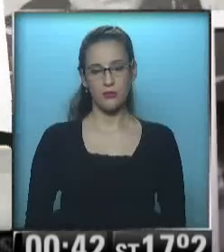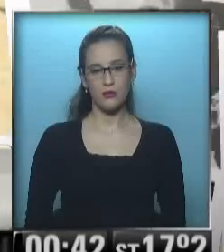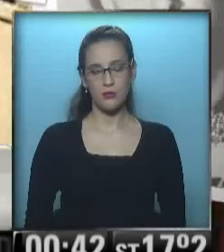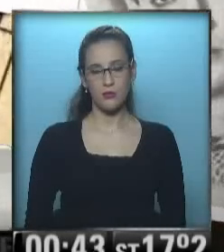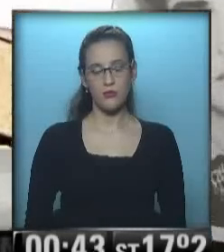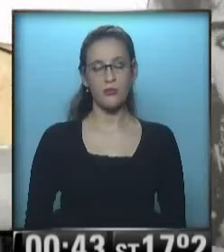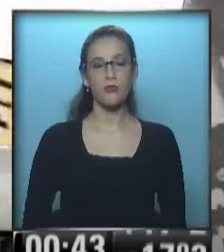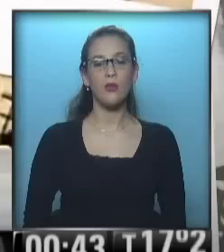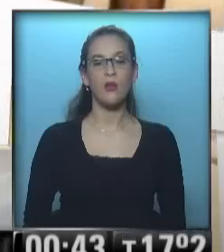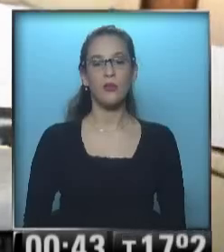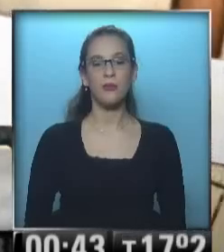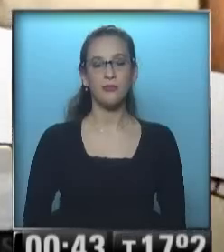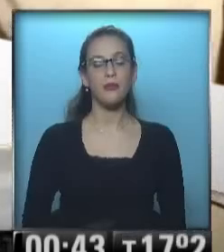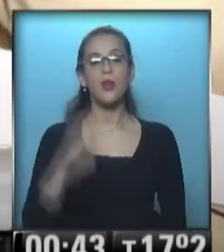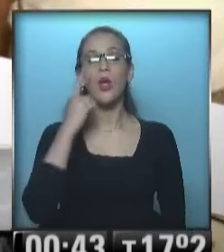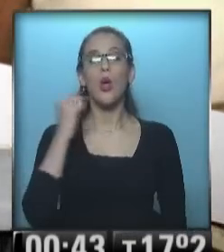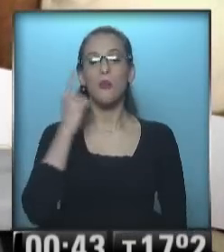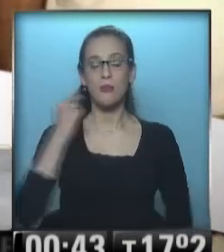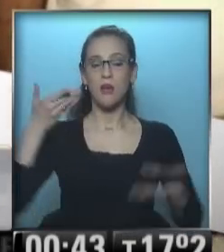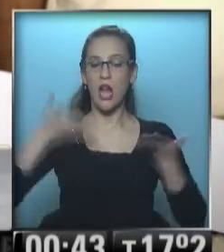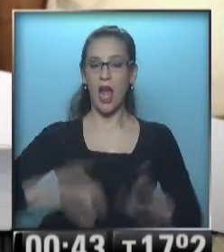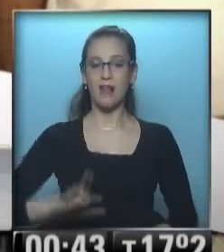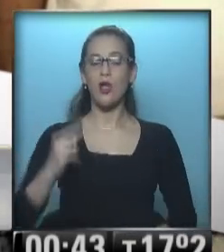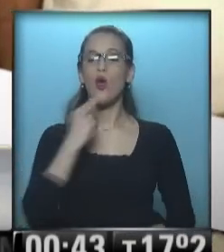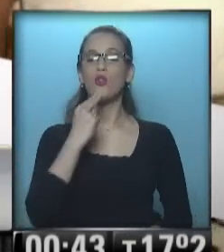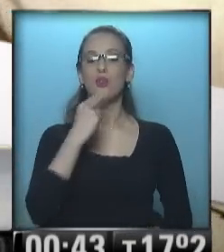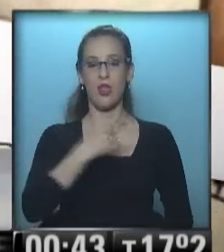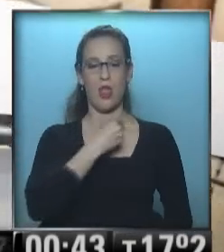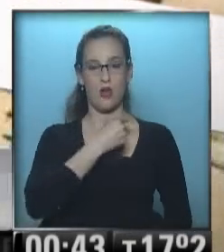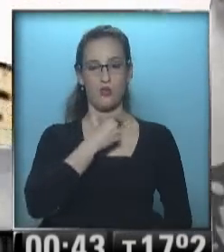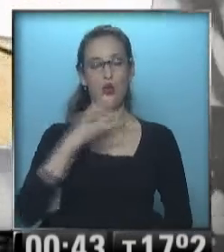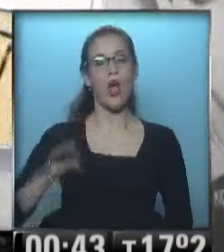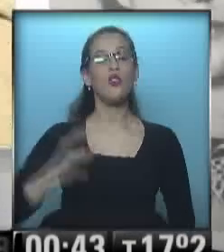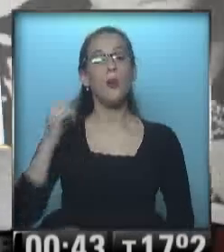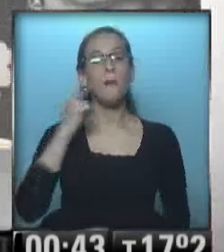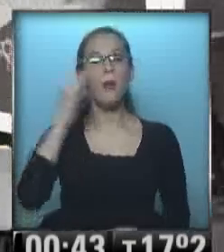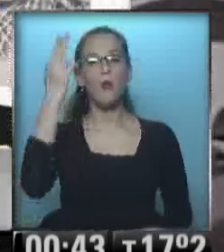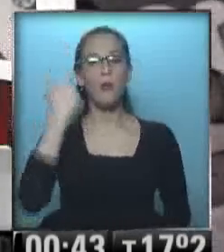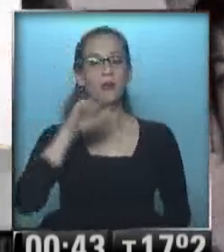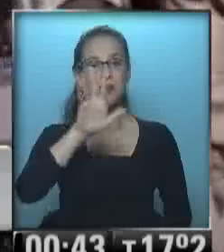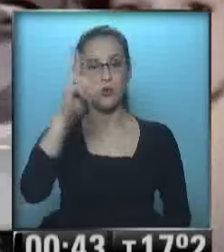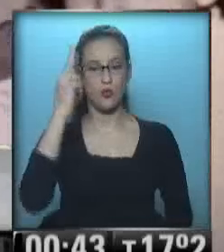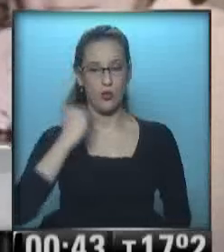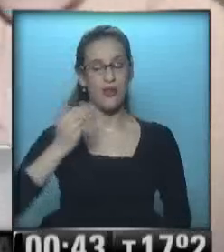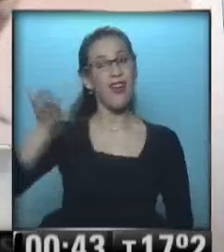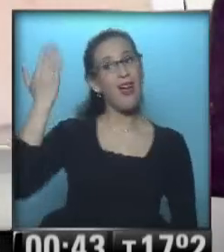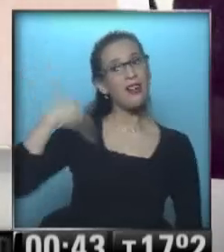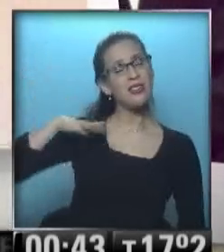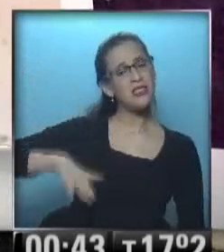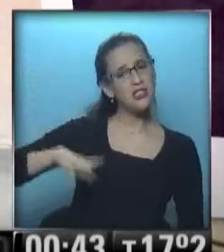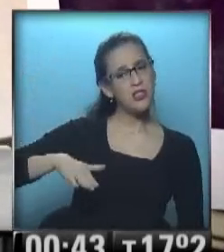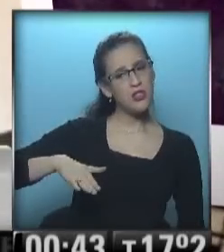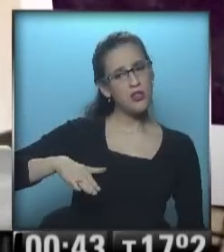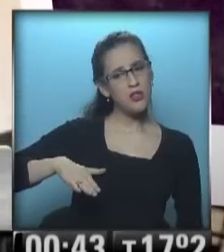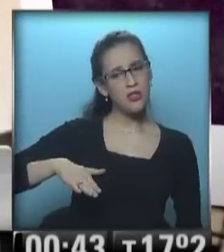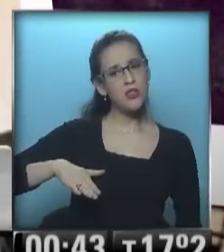Había nacido en la capital federal el 11 de agosto de 1959. Y desde chico, como suele pasar con